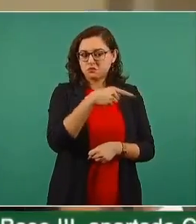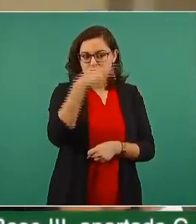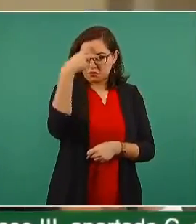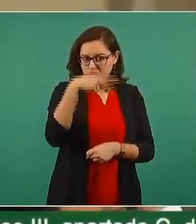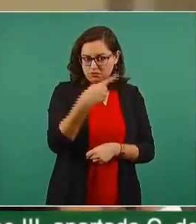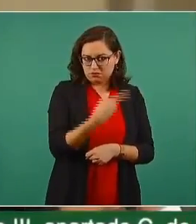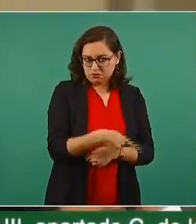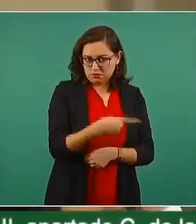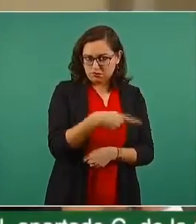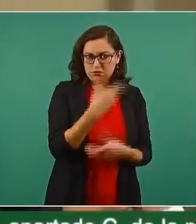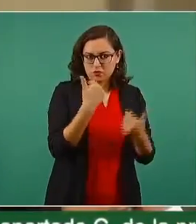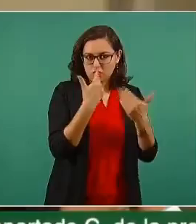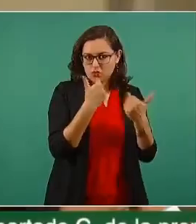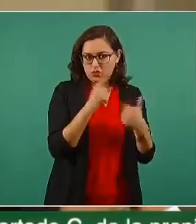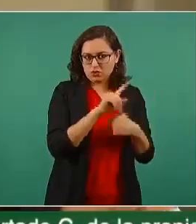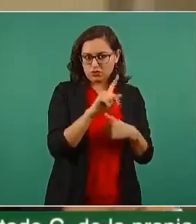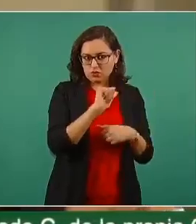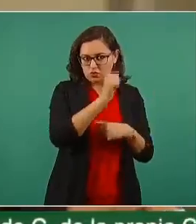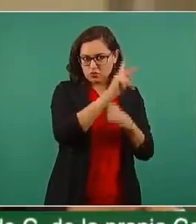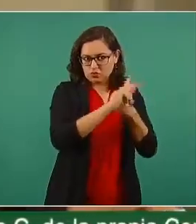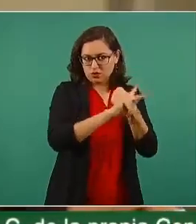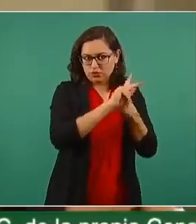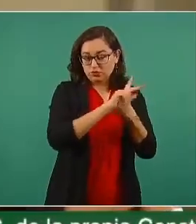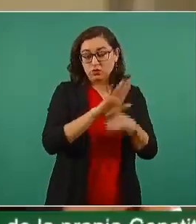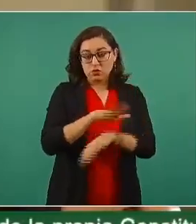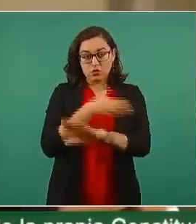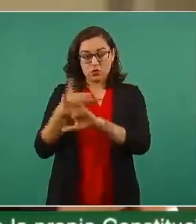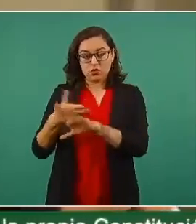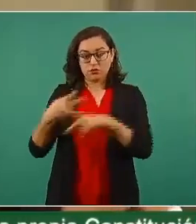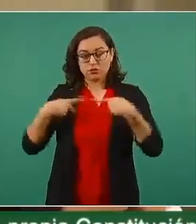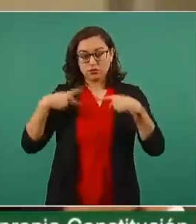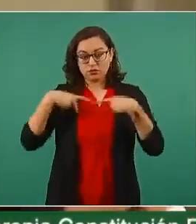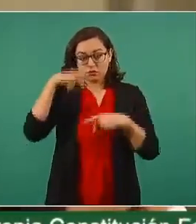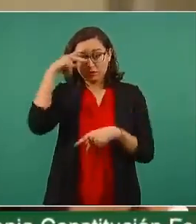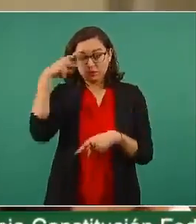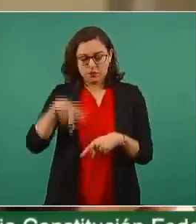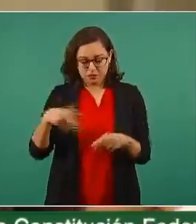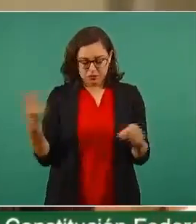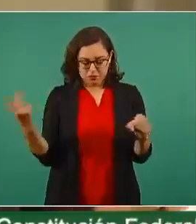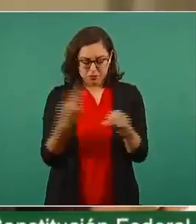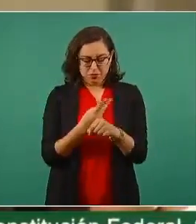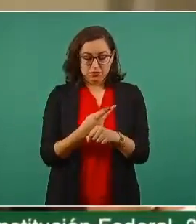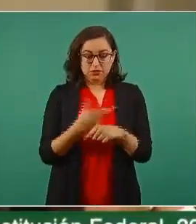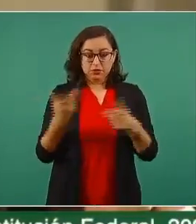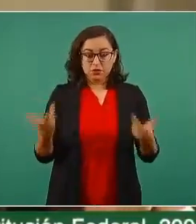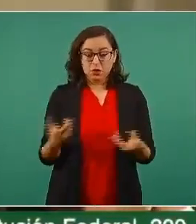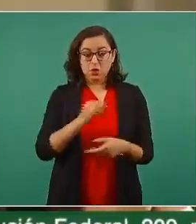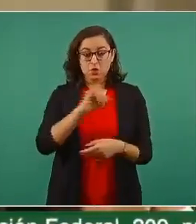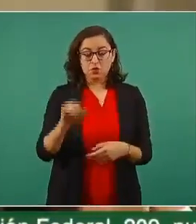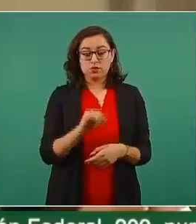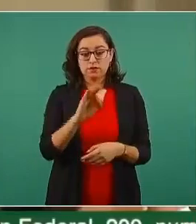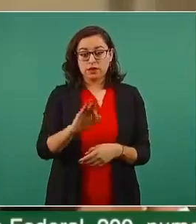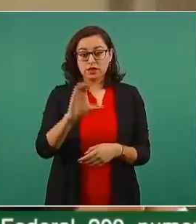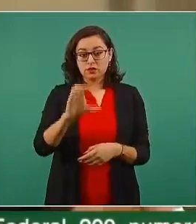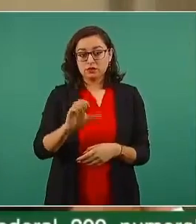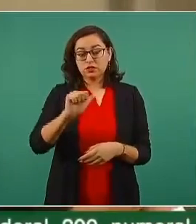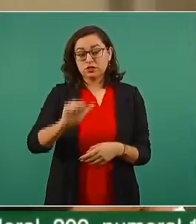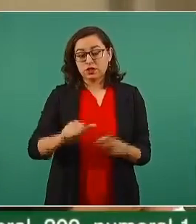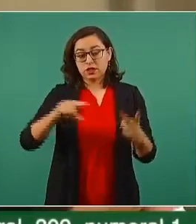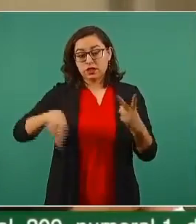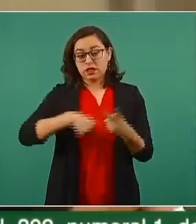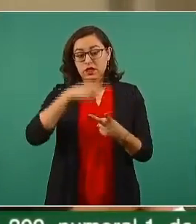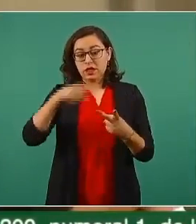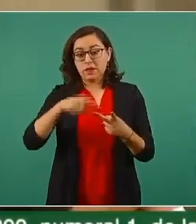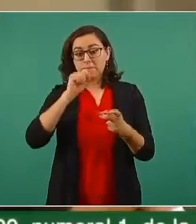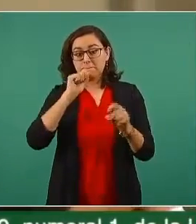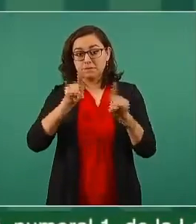contra de los trabajadores mexicanos. La pregunta o cuestión es: ¿pueden confiar los trabajadores en la Junta Federal y los tribunales para que se les regrese